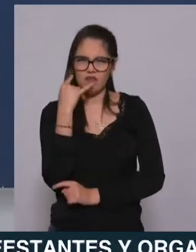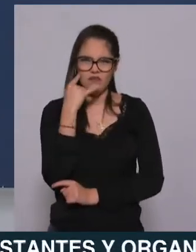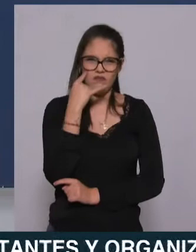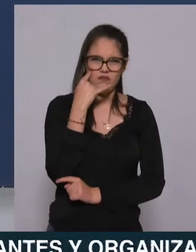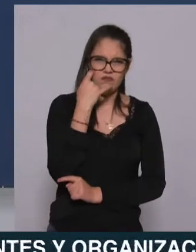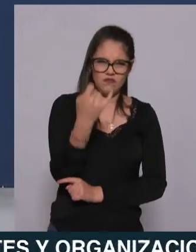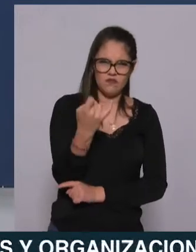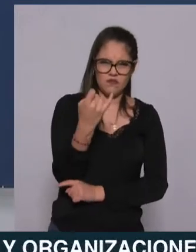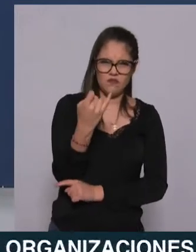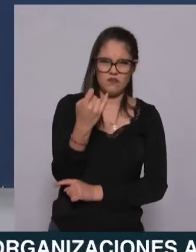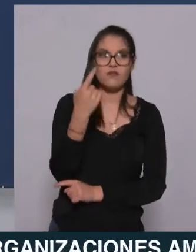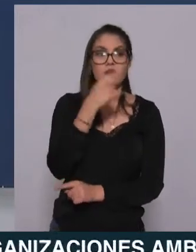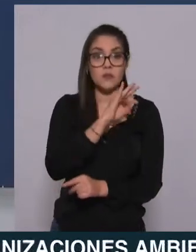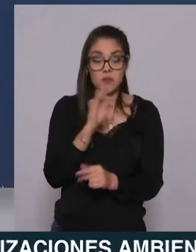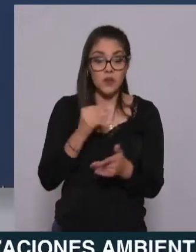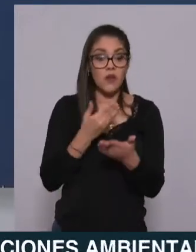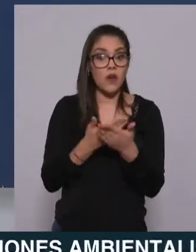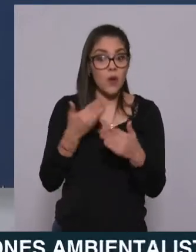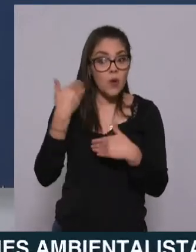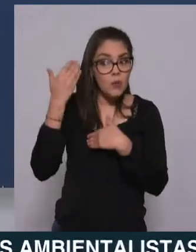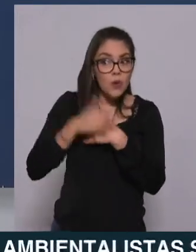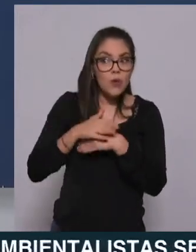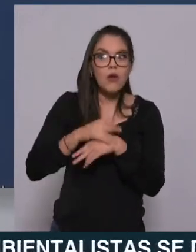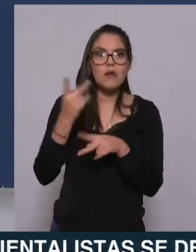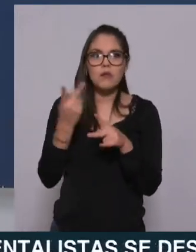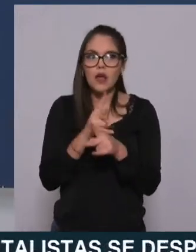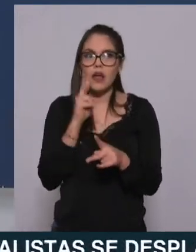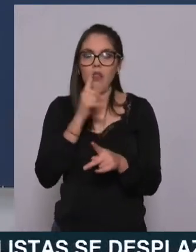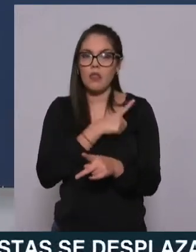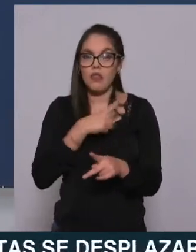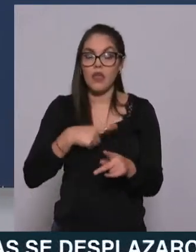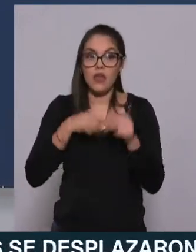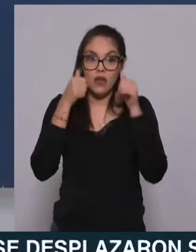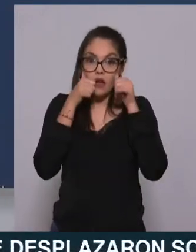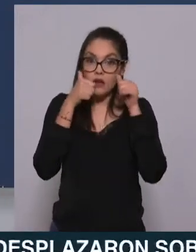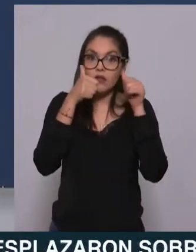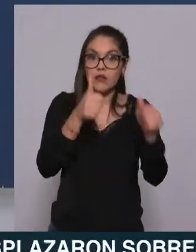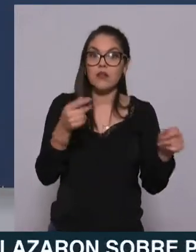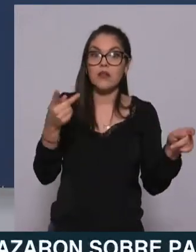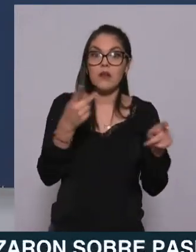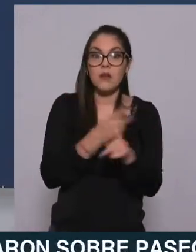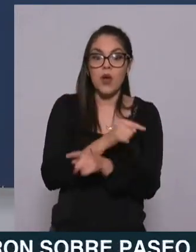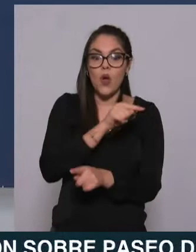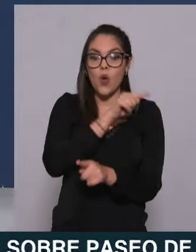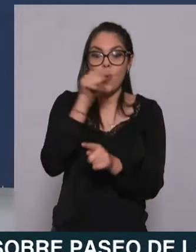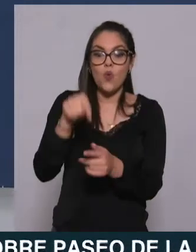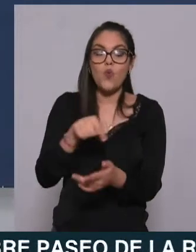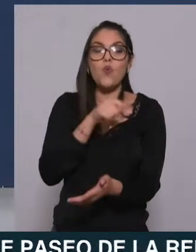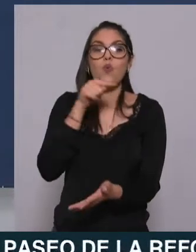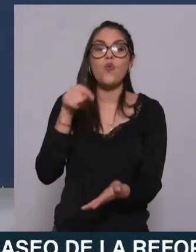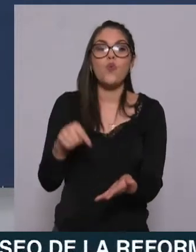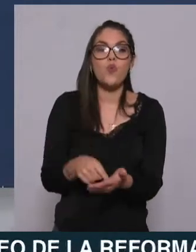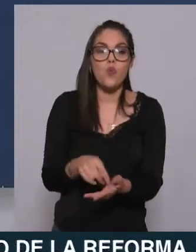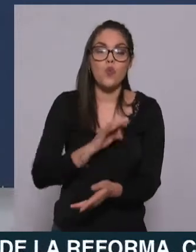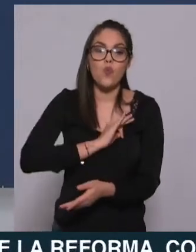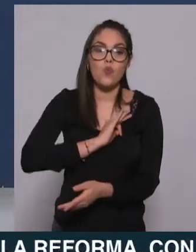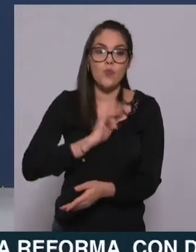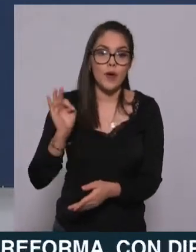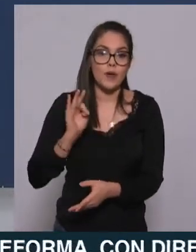dará mucho de qué hablar y de alguna manera pondrá en la silla de los acusados al sistema